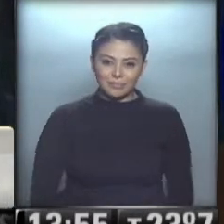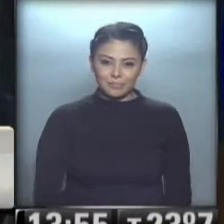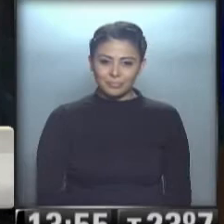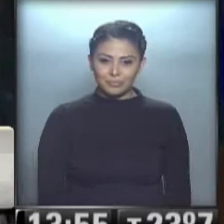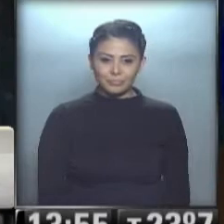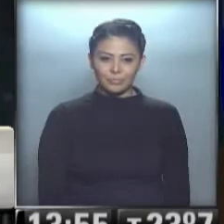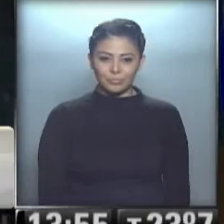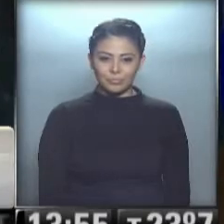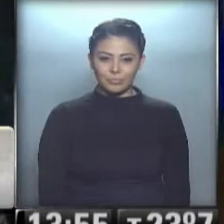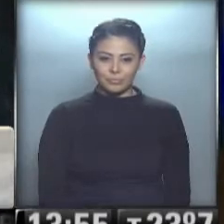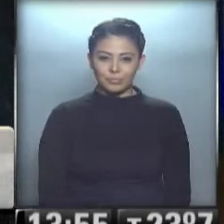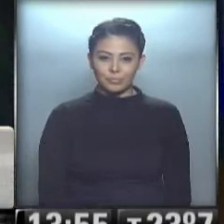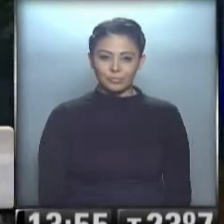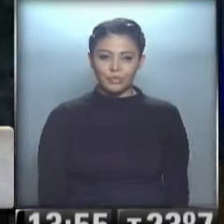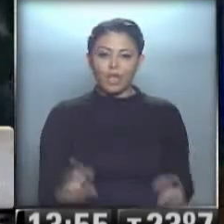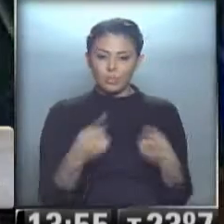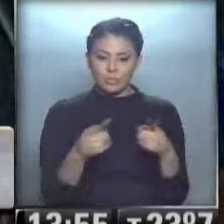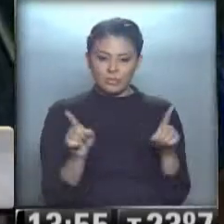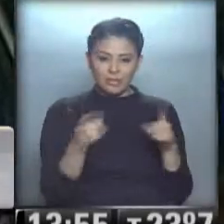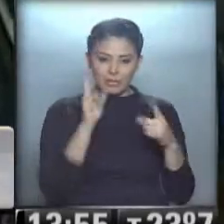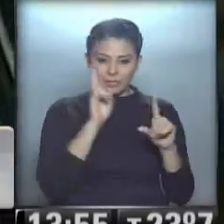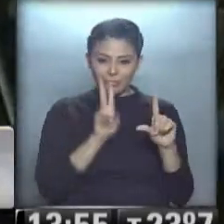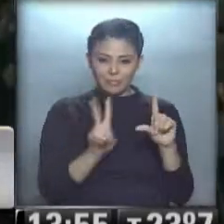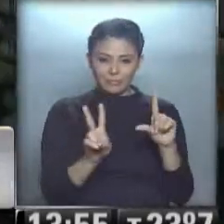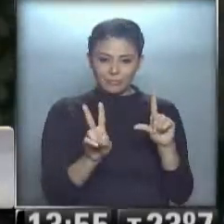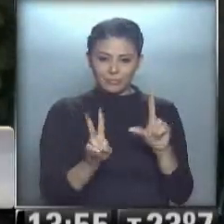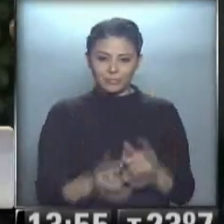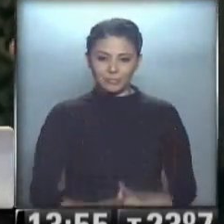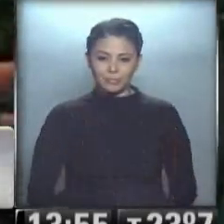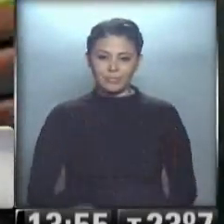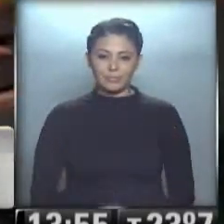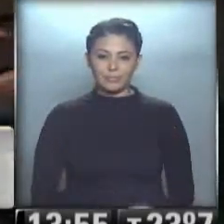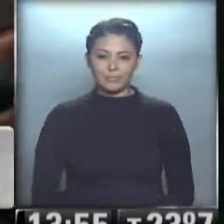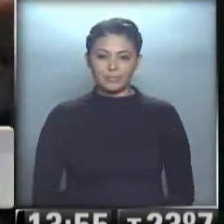ninguna, ya no hay ninguna. Se esconde.